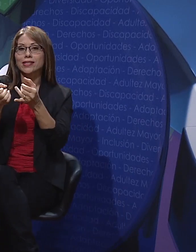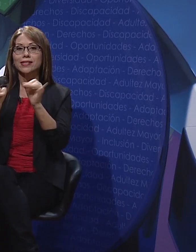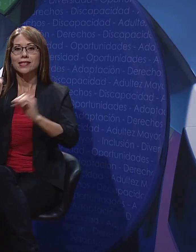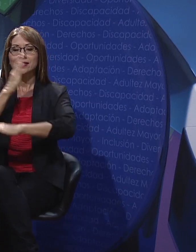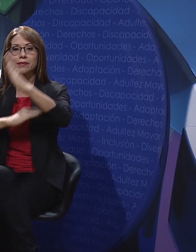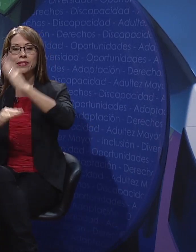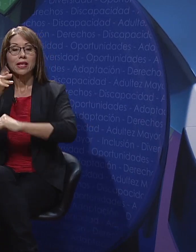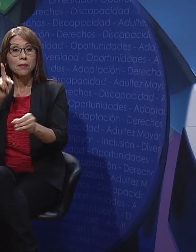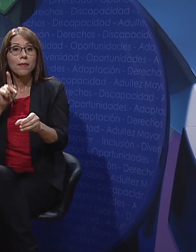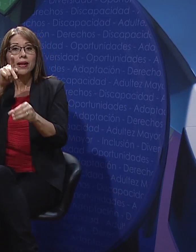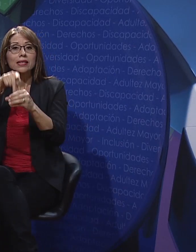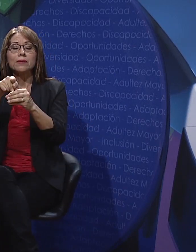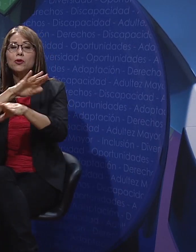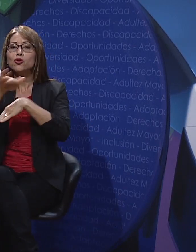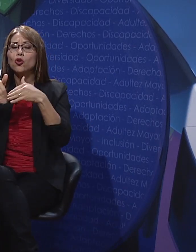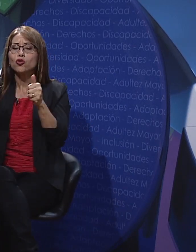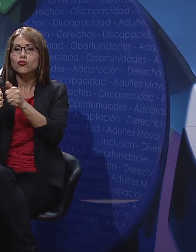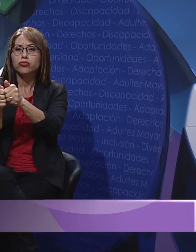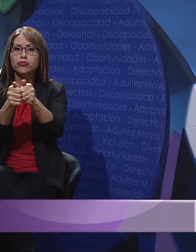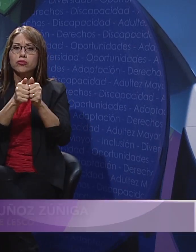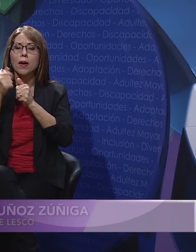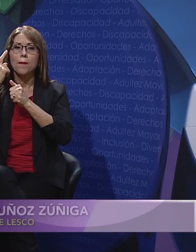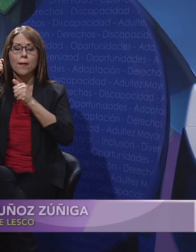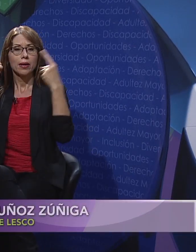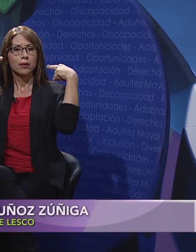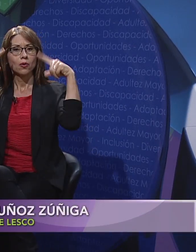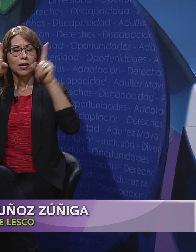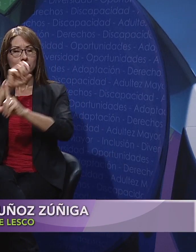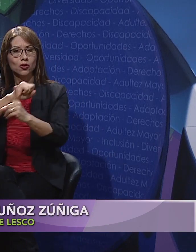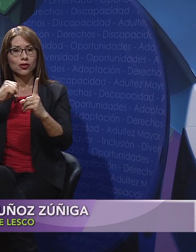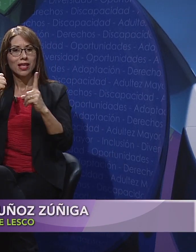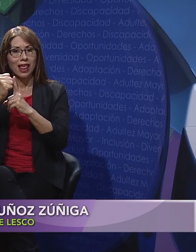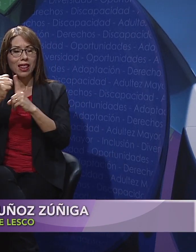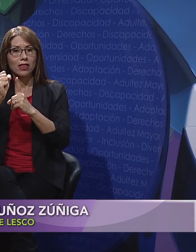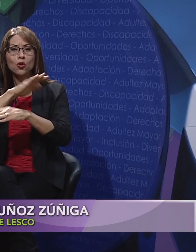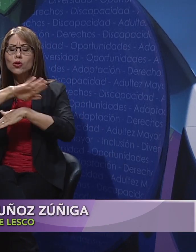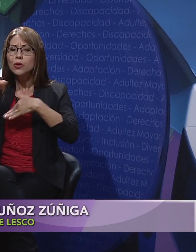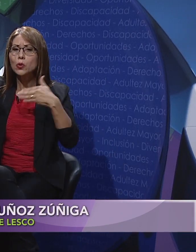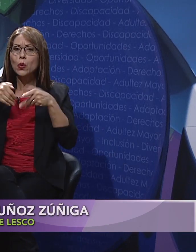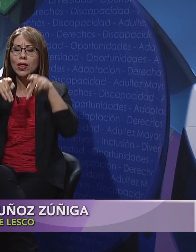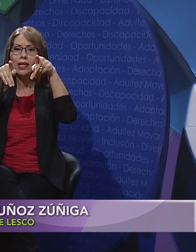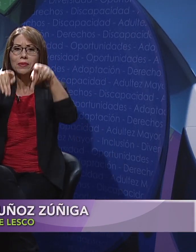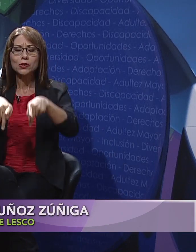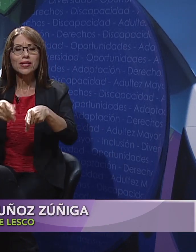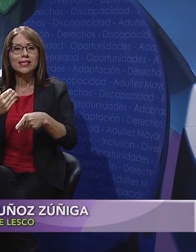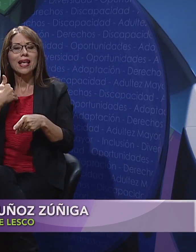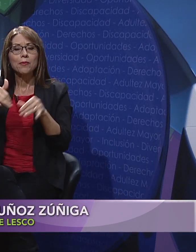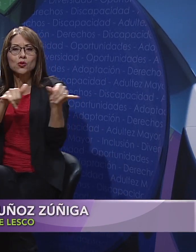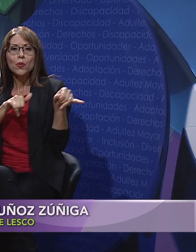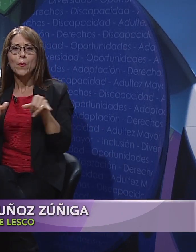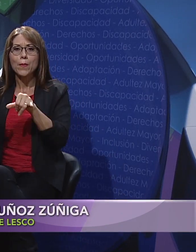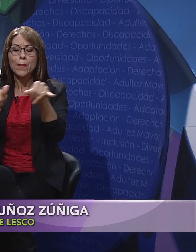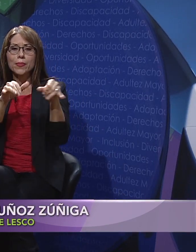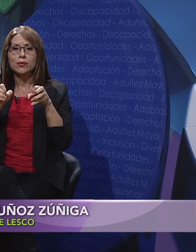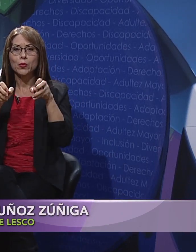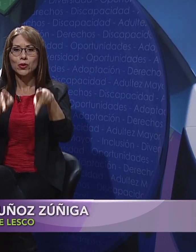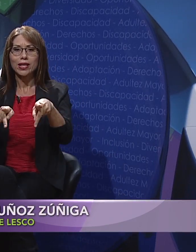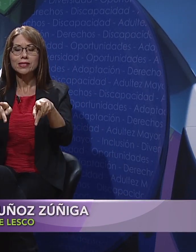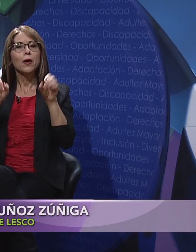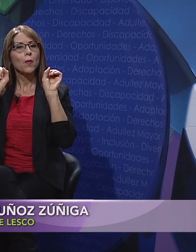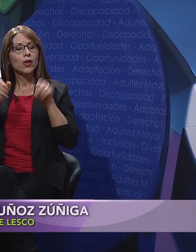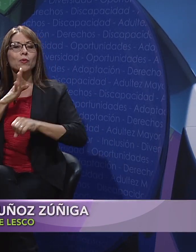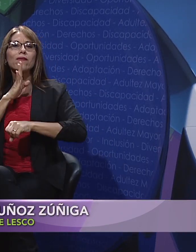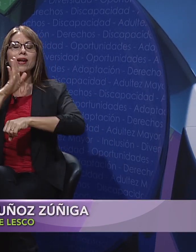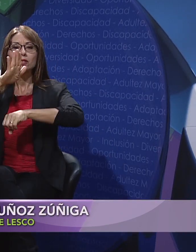discapacidad participemos en conjunto en la construcción de una sociedad en donde todas las personas tengamos las mismas oportunidades,